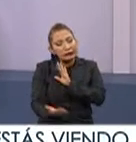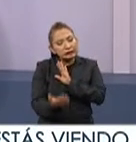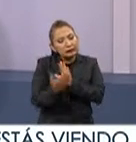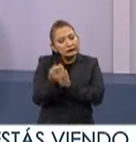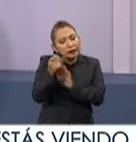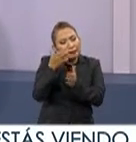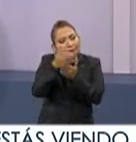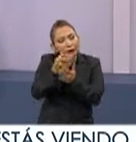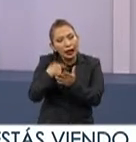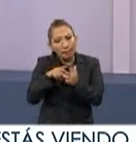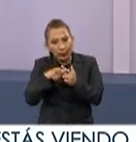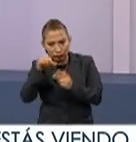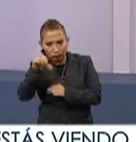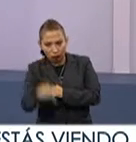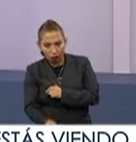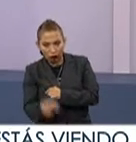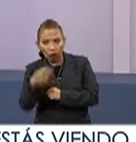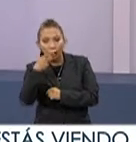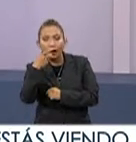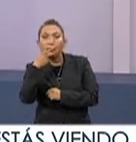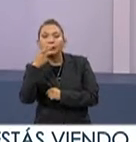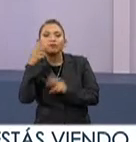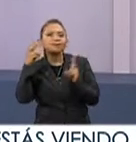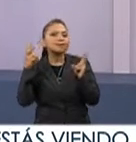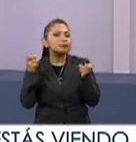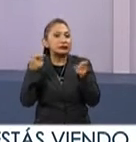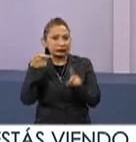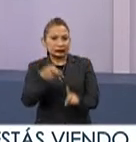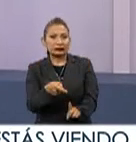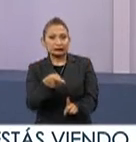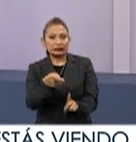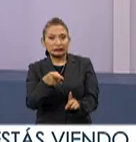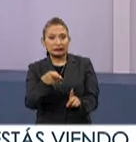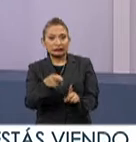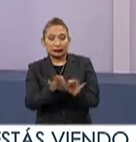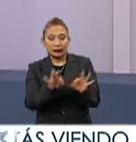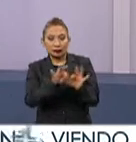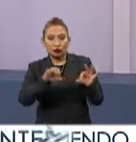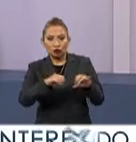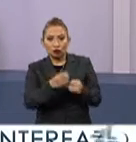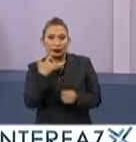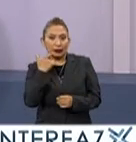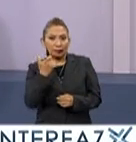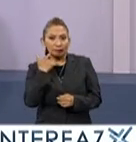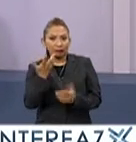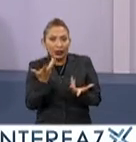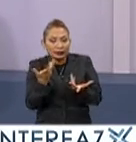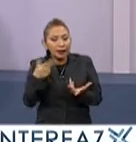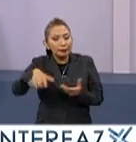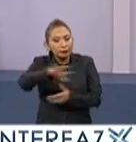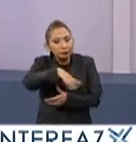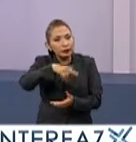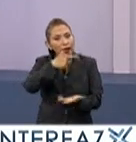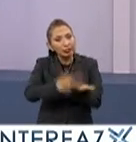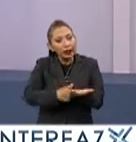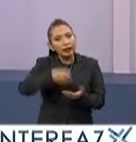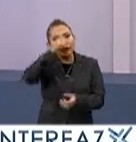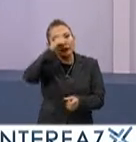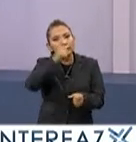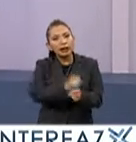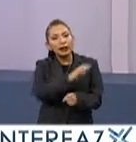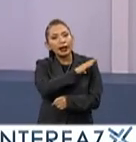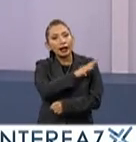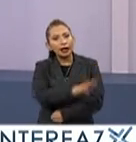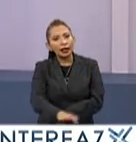y de esto iniciaremos hoy. Hoy hablaremos sobre este importante esfuerzo que se hace en el seno de lo que es la